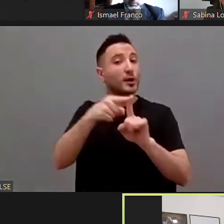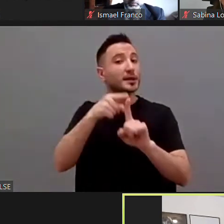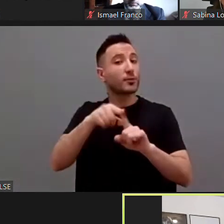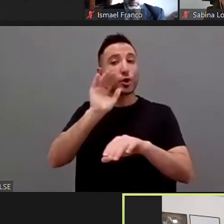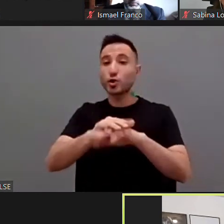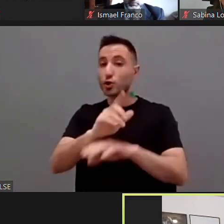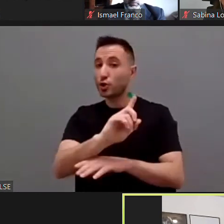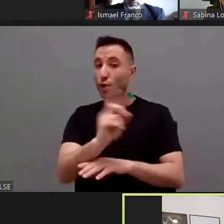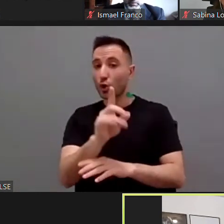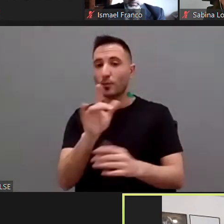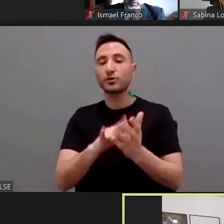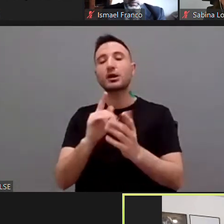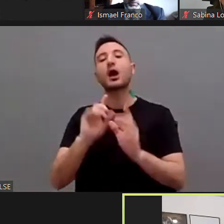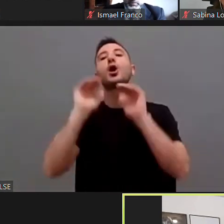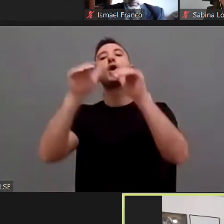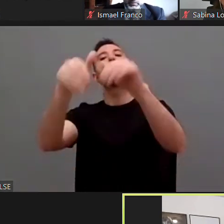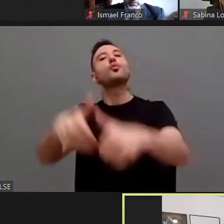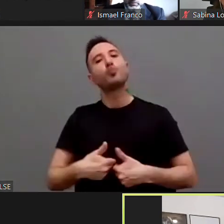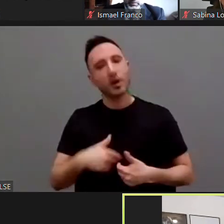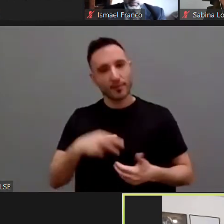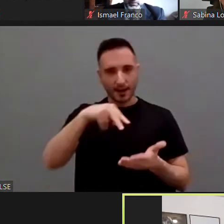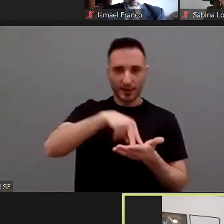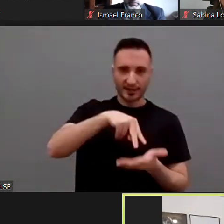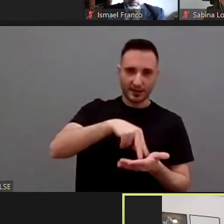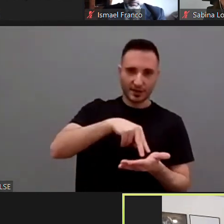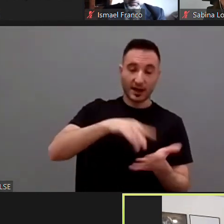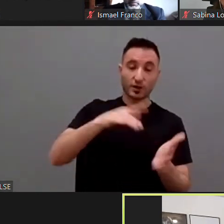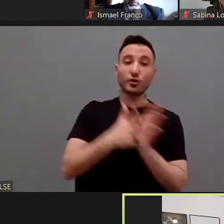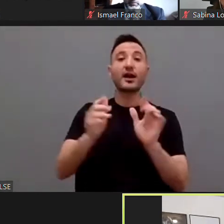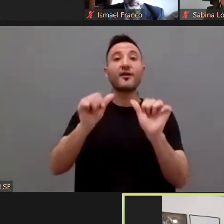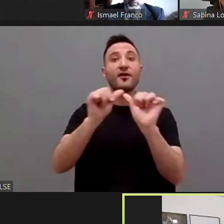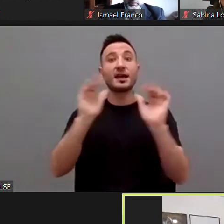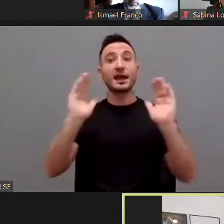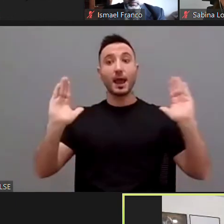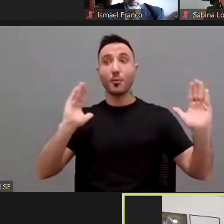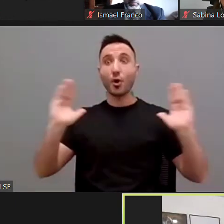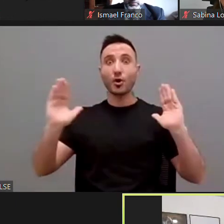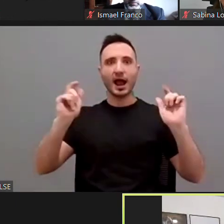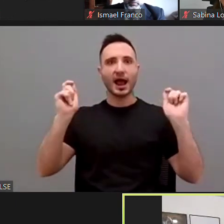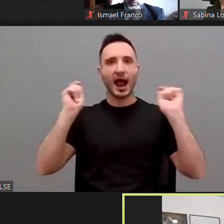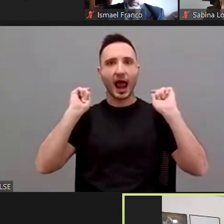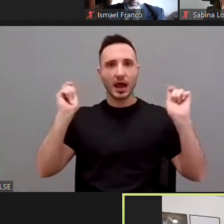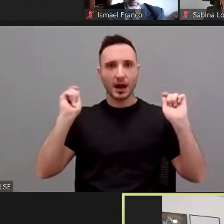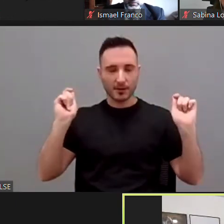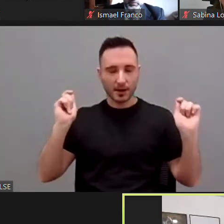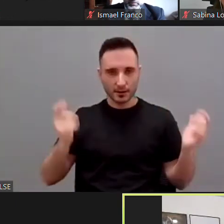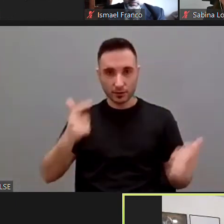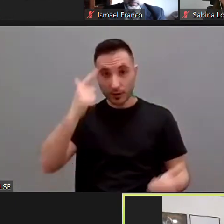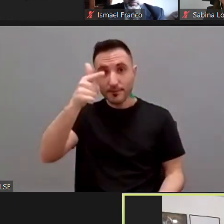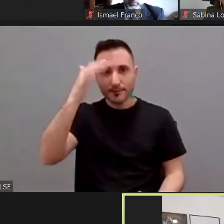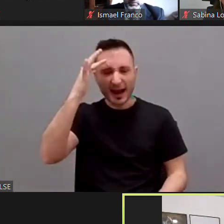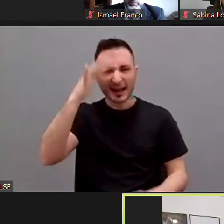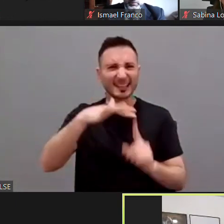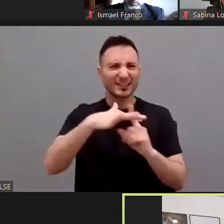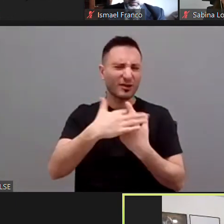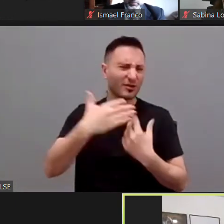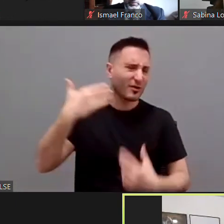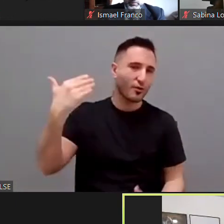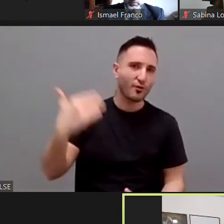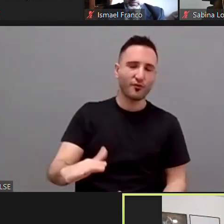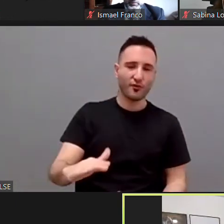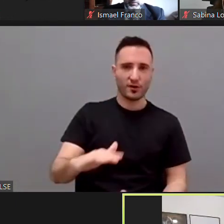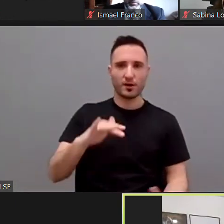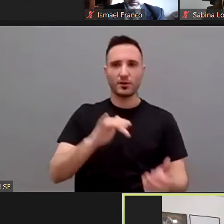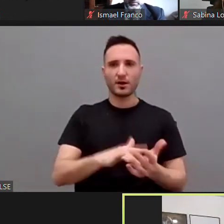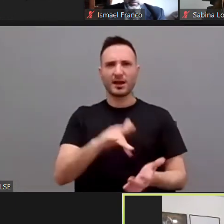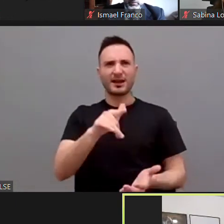volver al trabajo de manera presencial, en pleno estado de alarma. Es decir, imagínate qué situación que dices tú, bueno, pues que aquí no hay